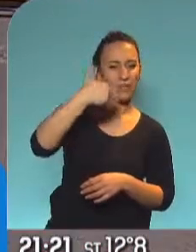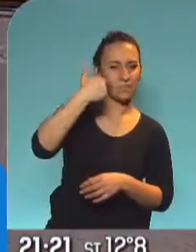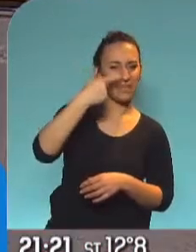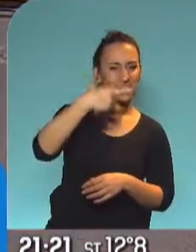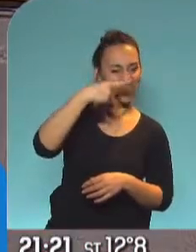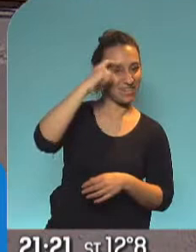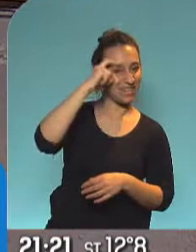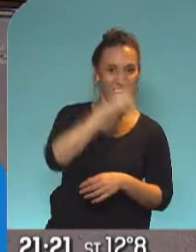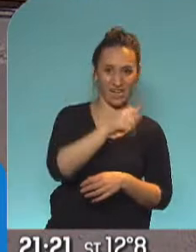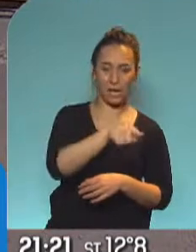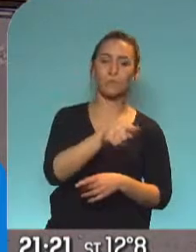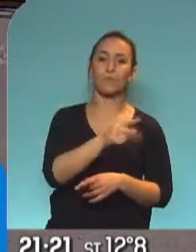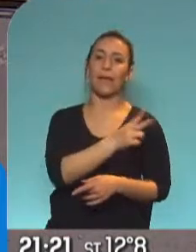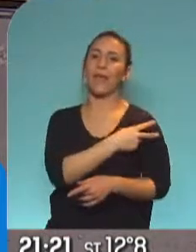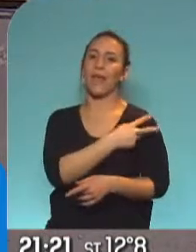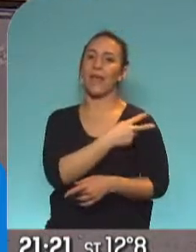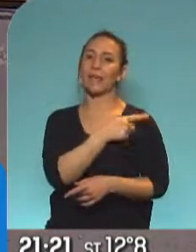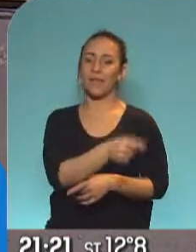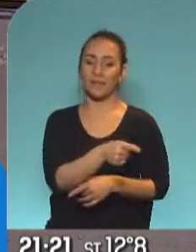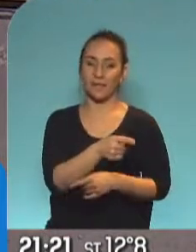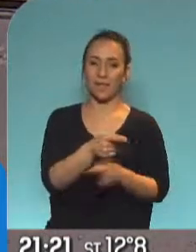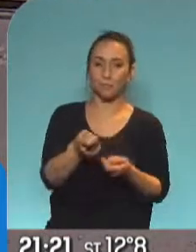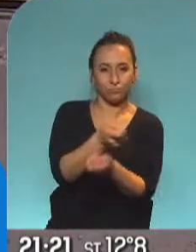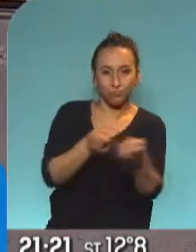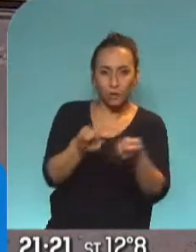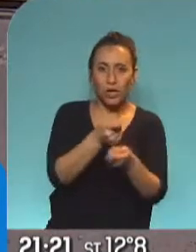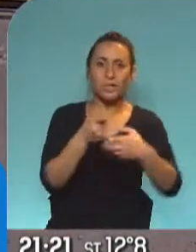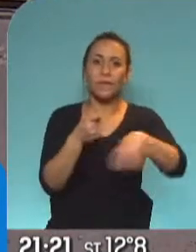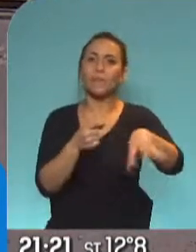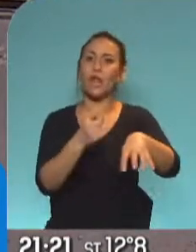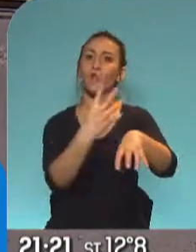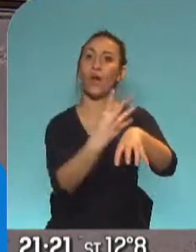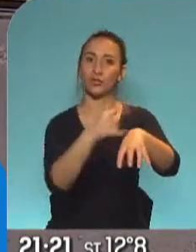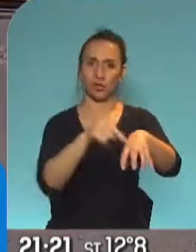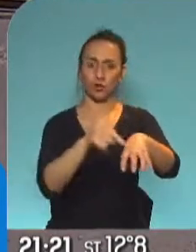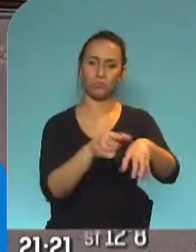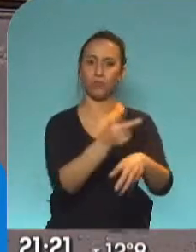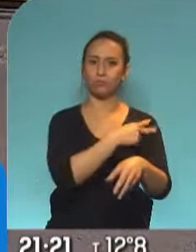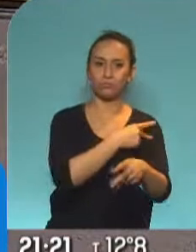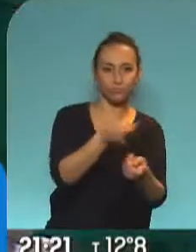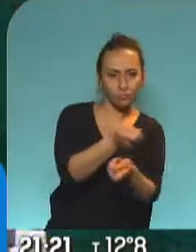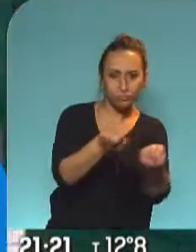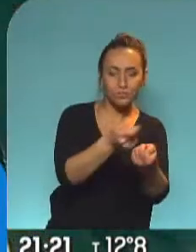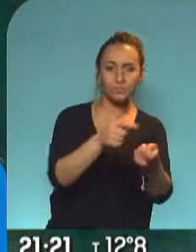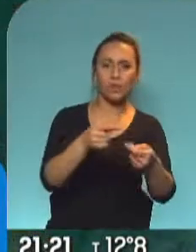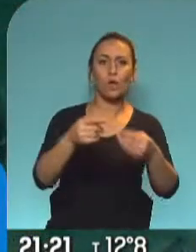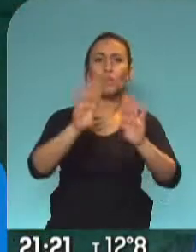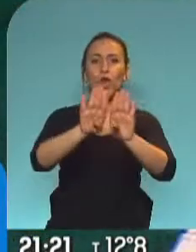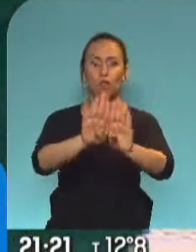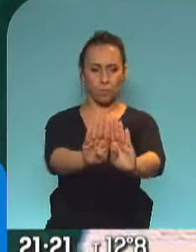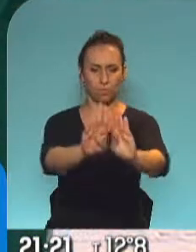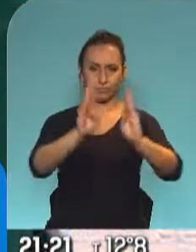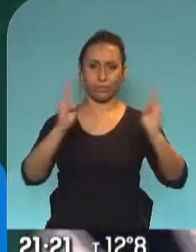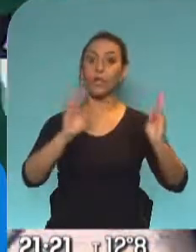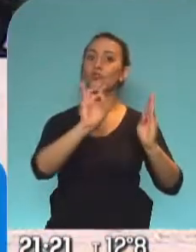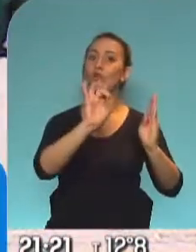que es gerente de la parte operativa de Terminal 4, abre el portón, ese portón que está acá, que solamente puede